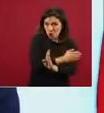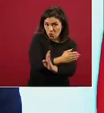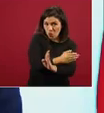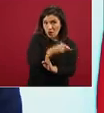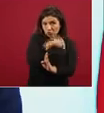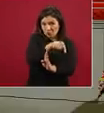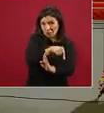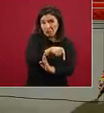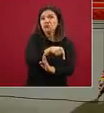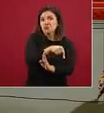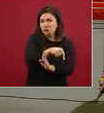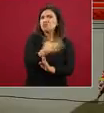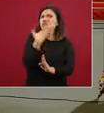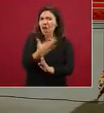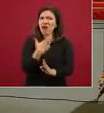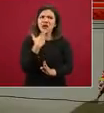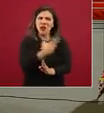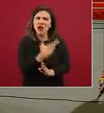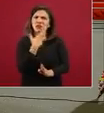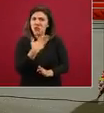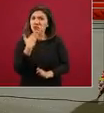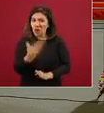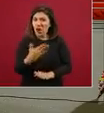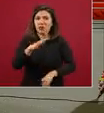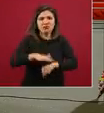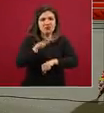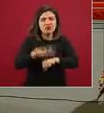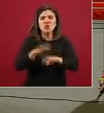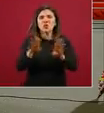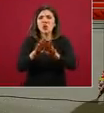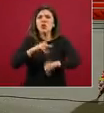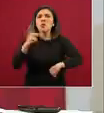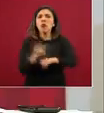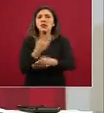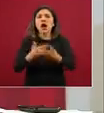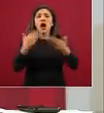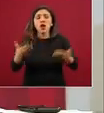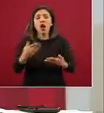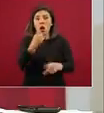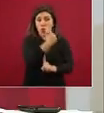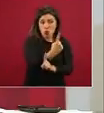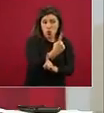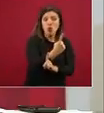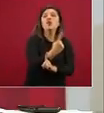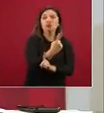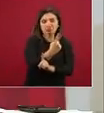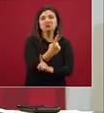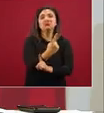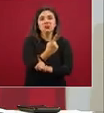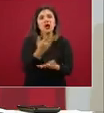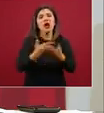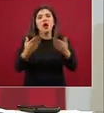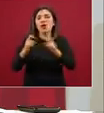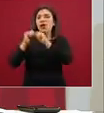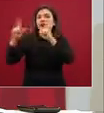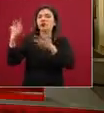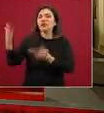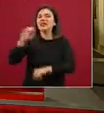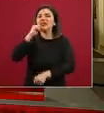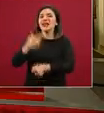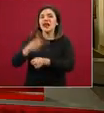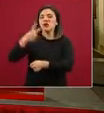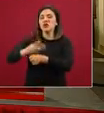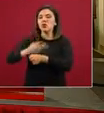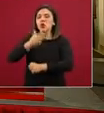que tuvo muy buenos resultados, y esta evaluación de lo que sucedió en Aprende en Casa 1 nos lo va a presentar el